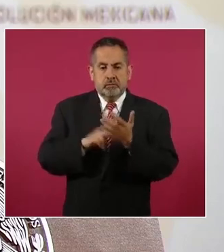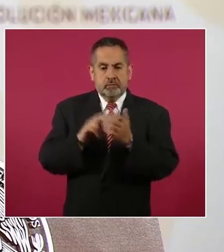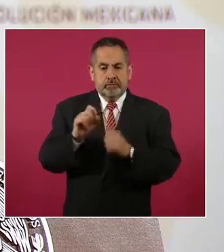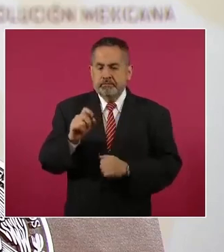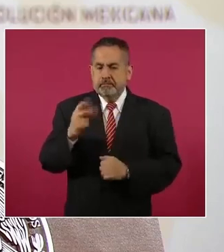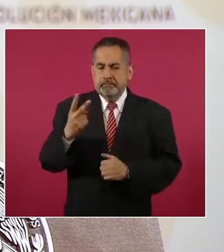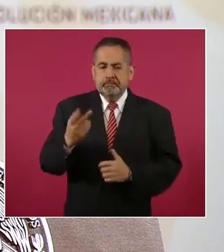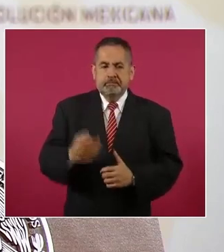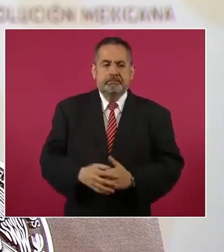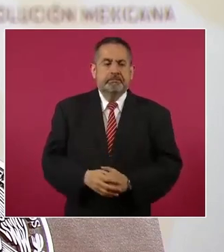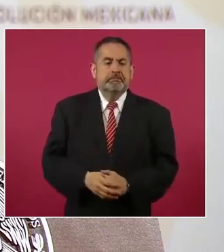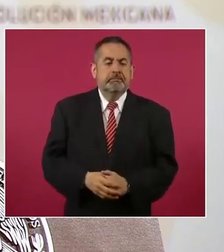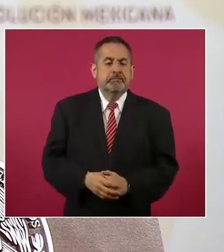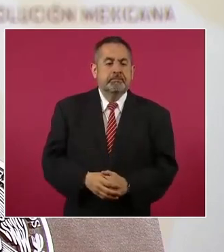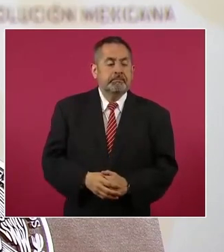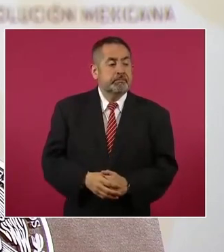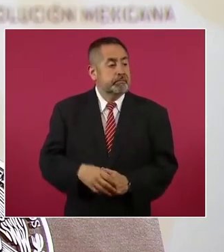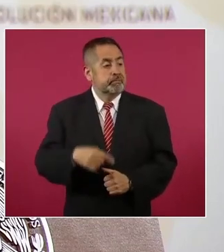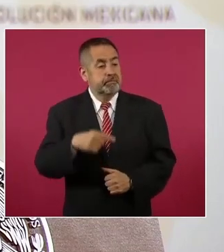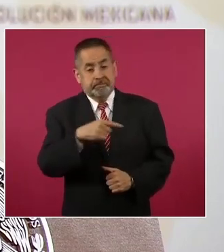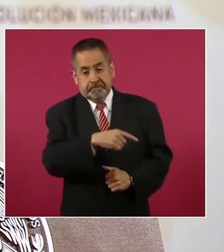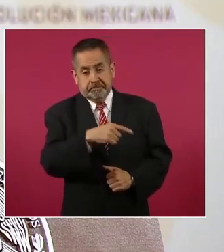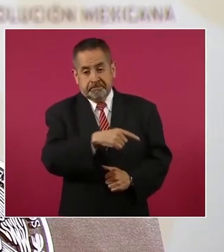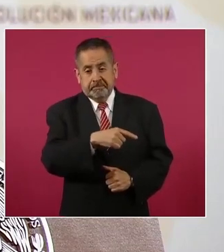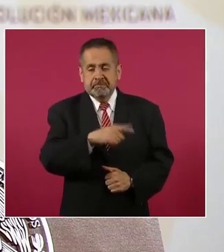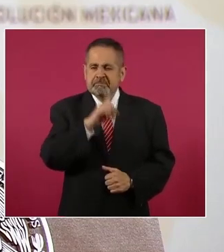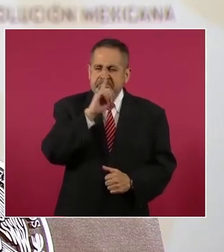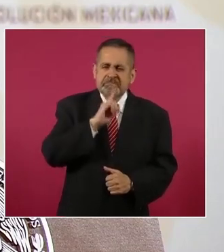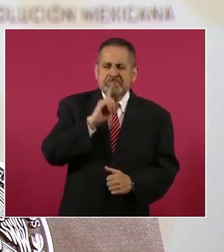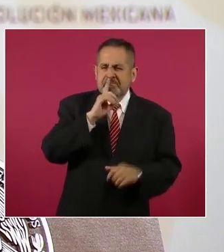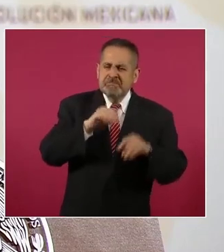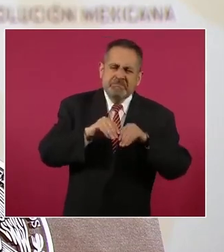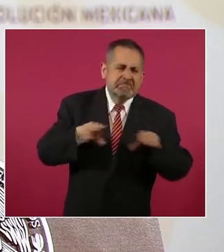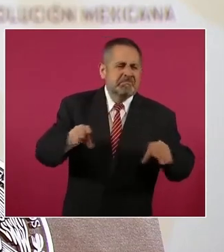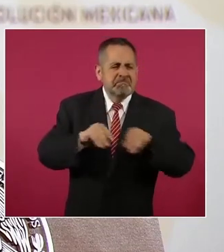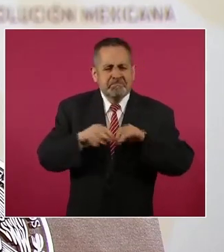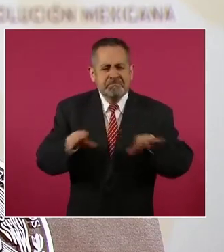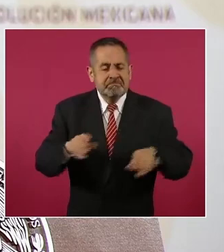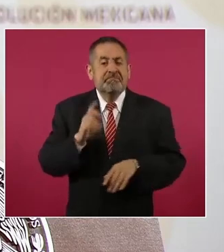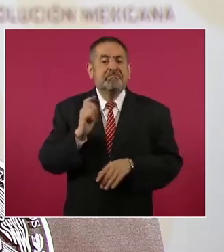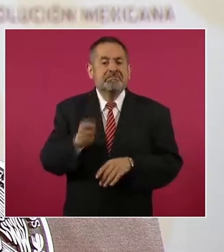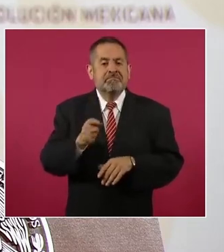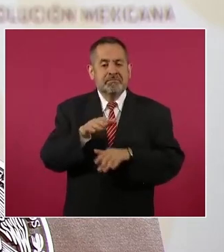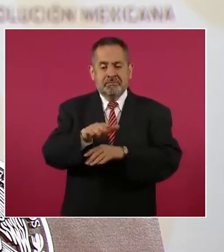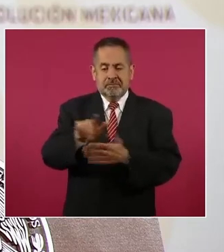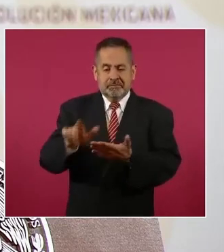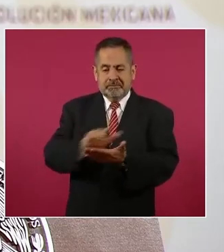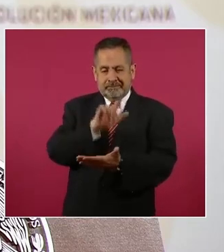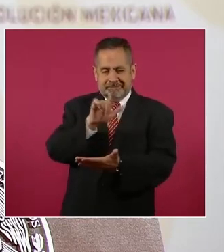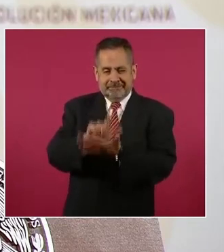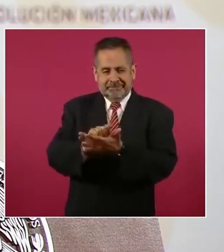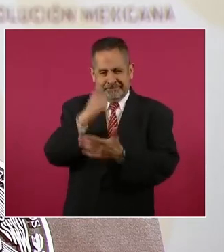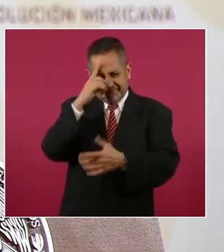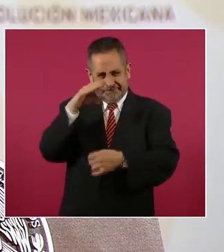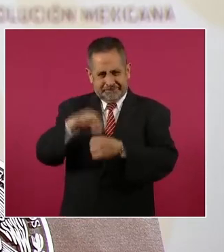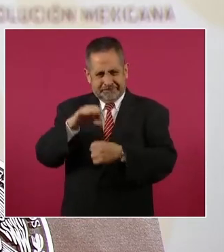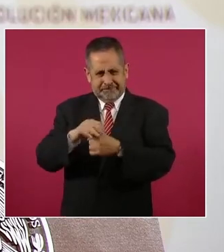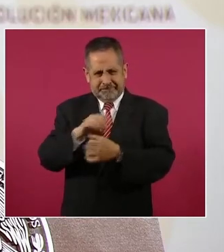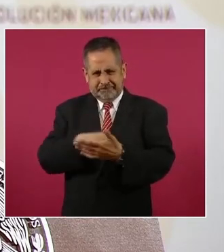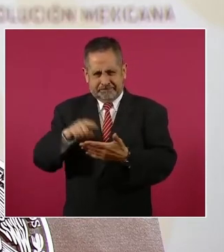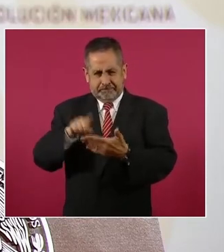2022. Difunden mentiras sobre la reforma electoral propuesta por el presidente Andrés Manuel López